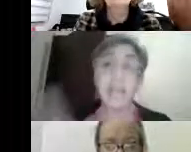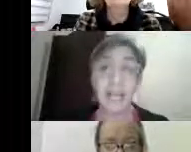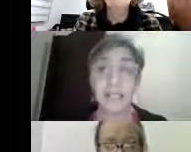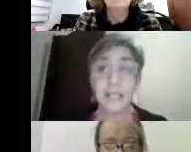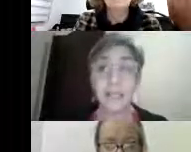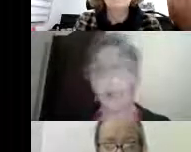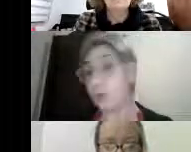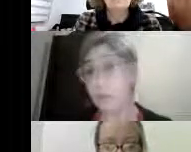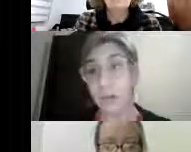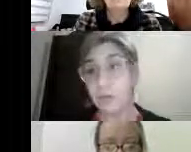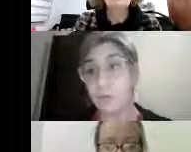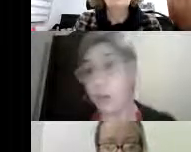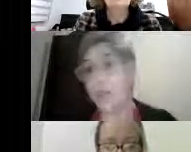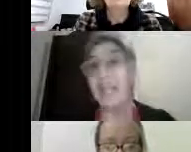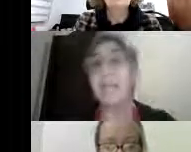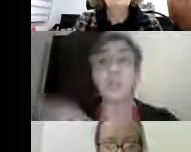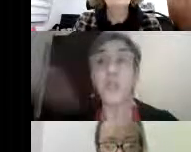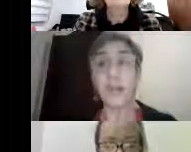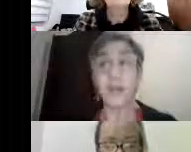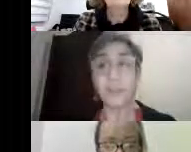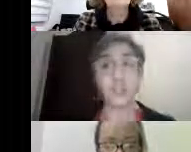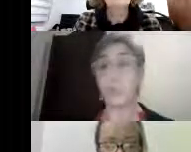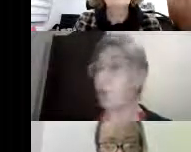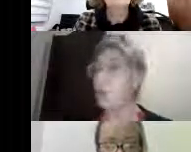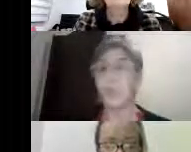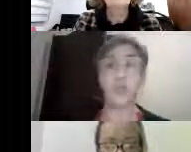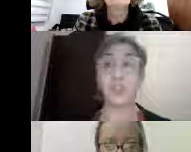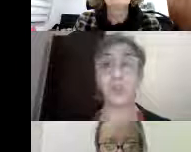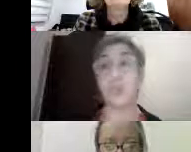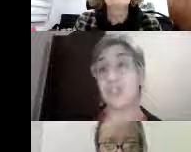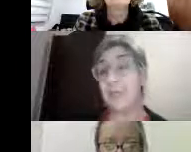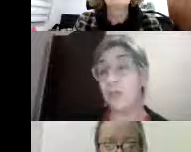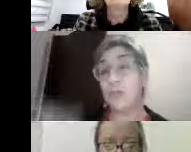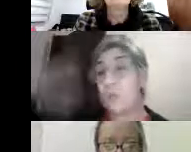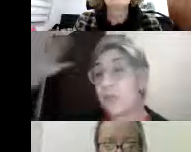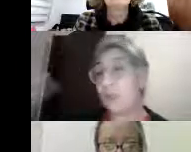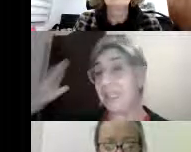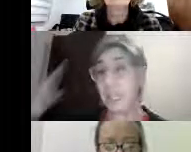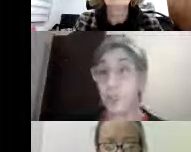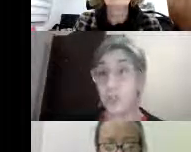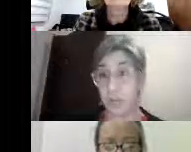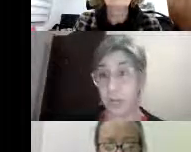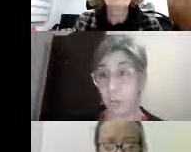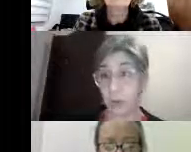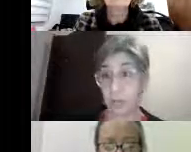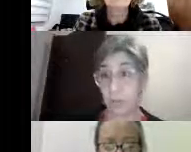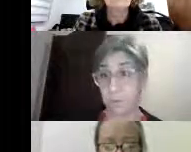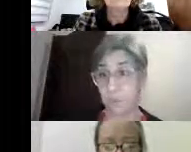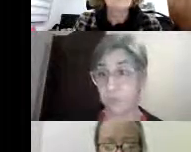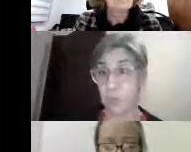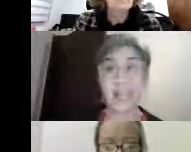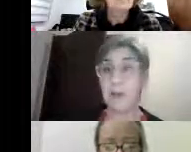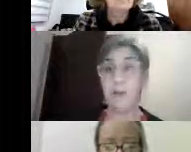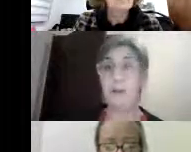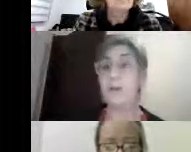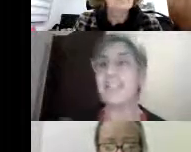más eficaz que el condón, porque es mayor al 90%. Todos los estudios, incluso más del 98% en algunos casos.